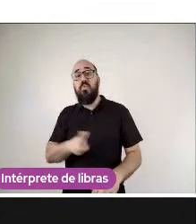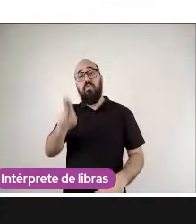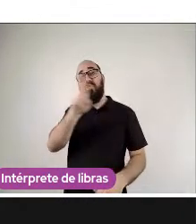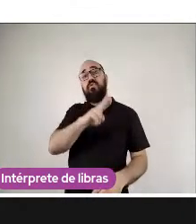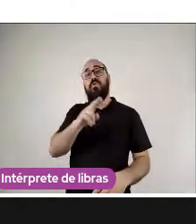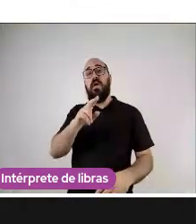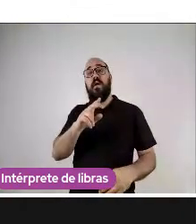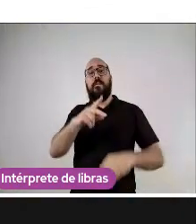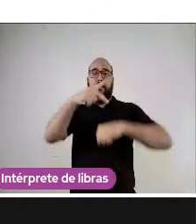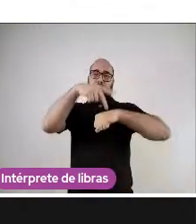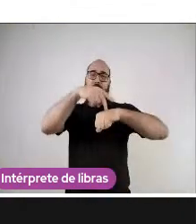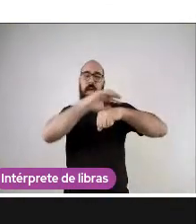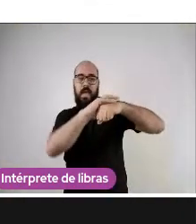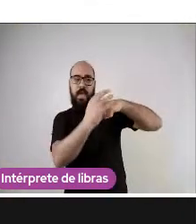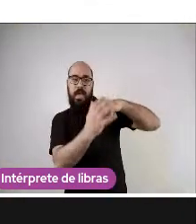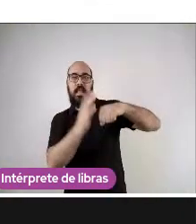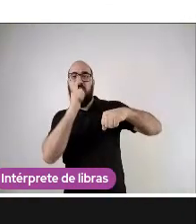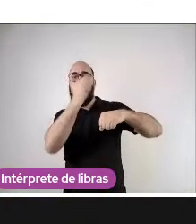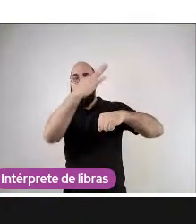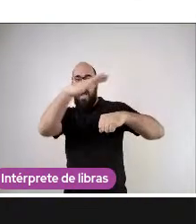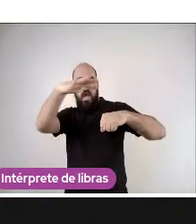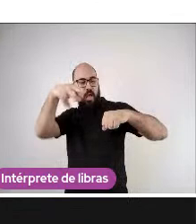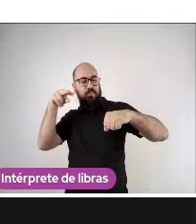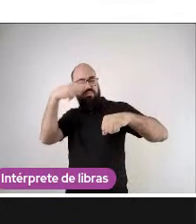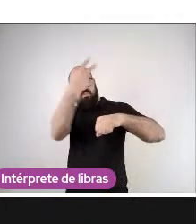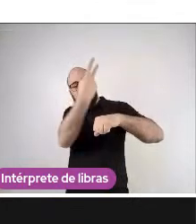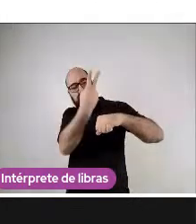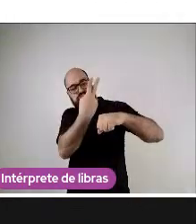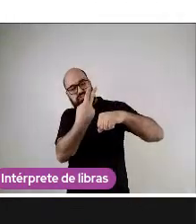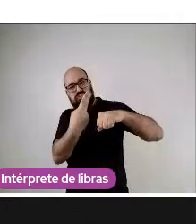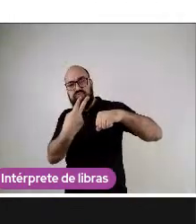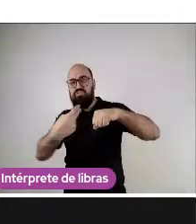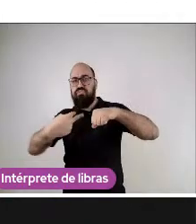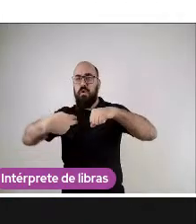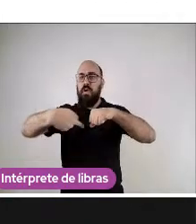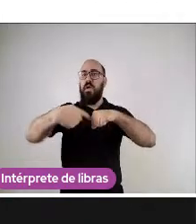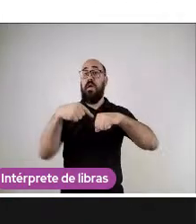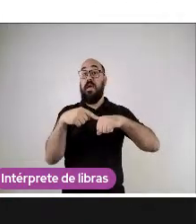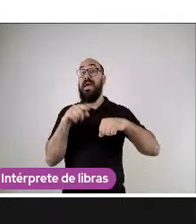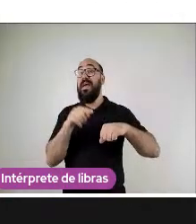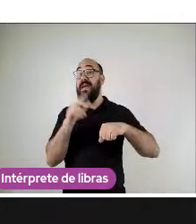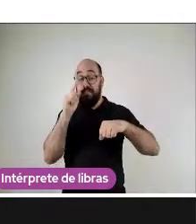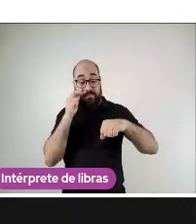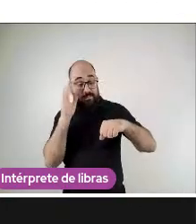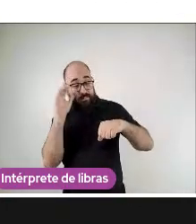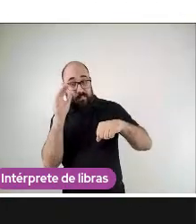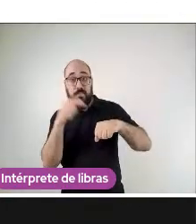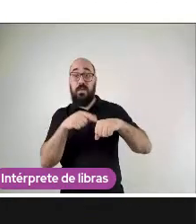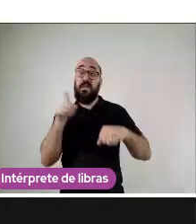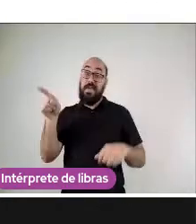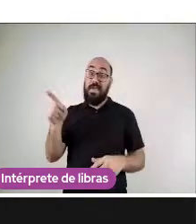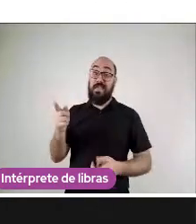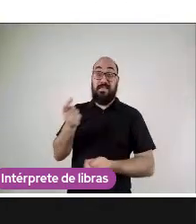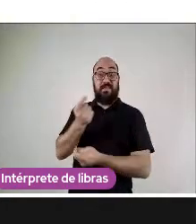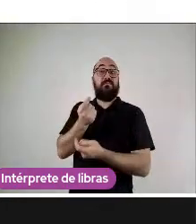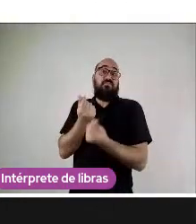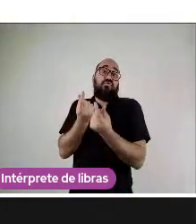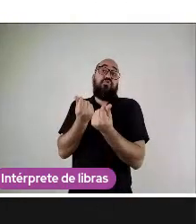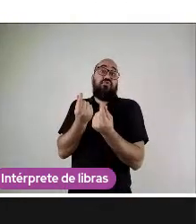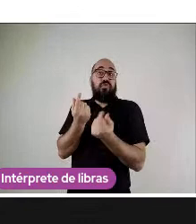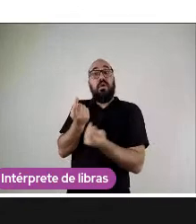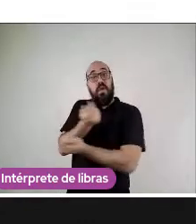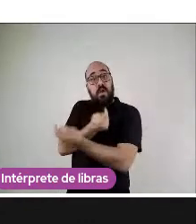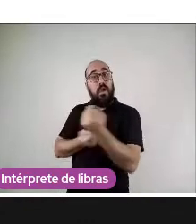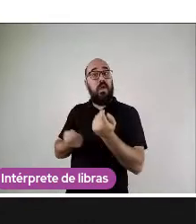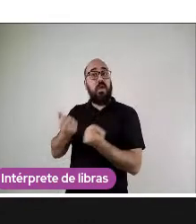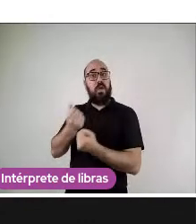millones de dólares mundial con respecto al turismo. Es una fuente de recursos